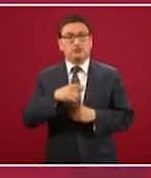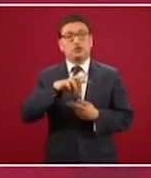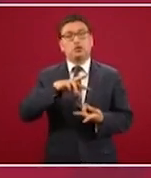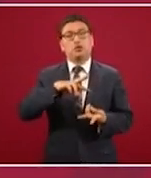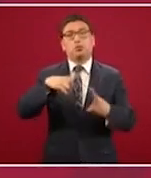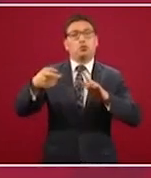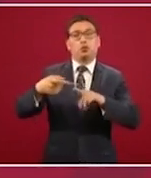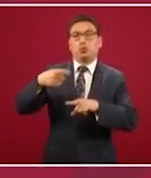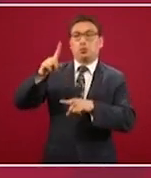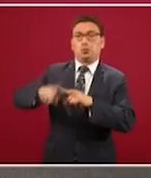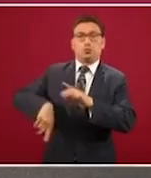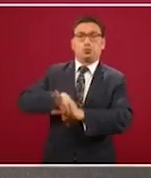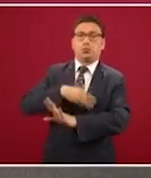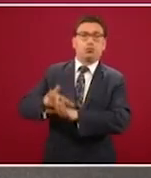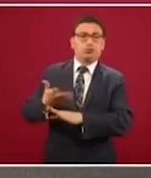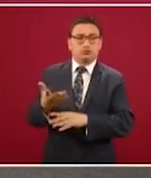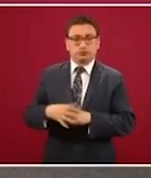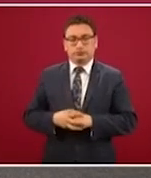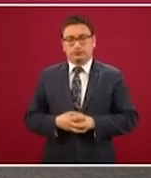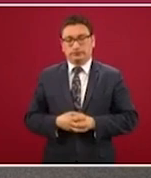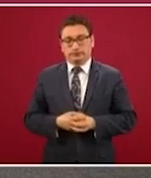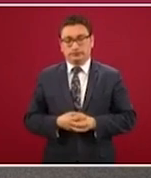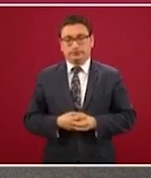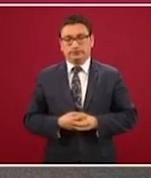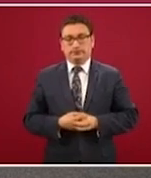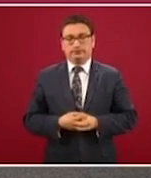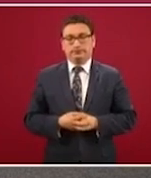detentó la presidencia.